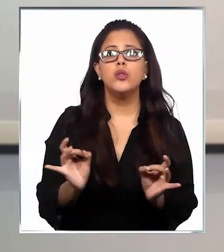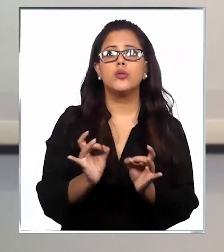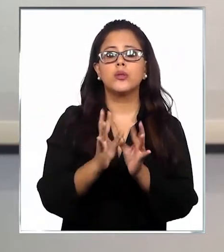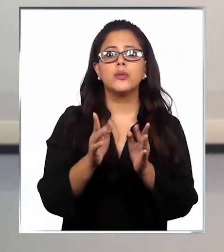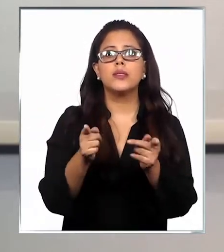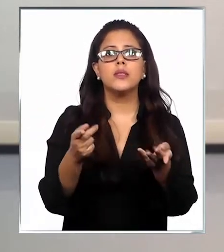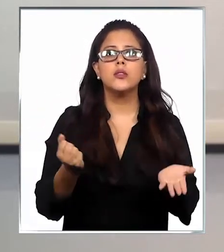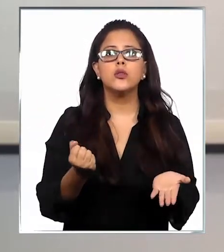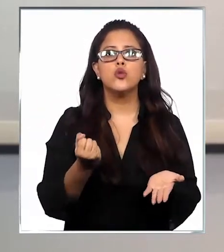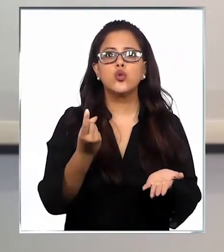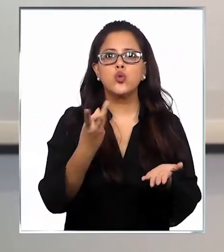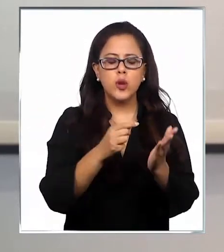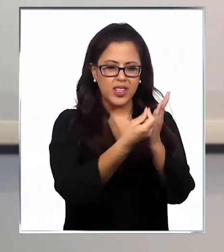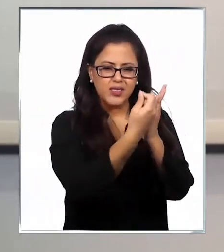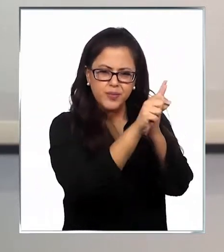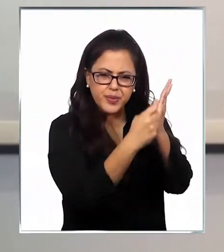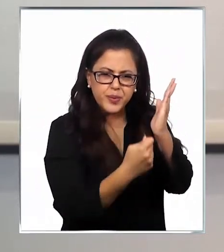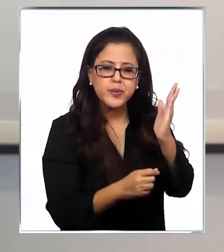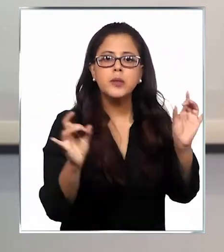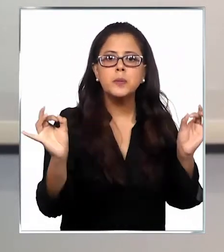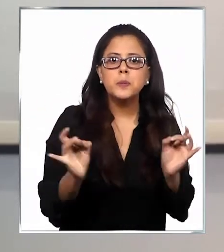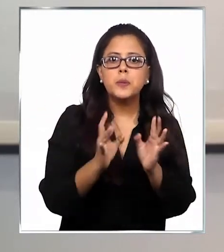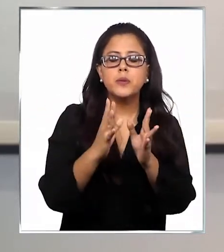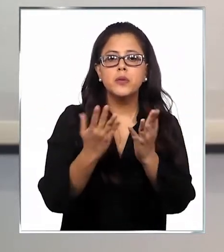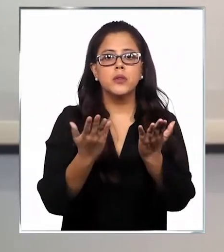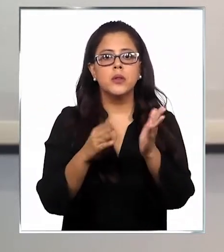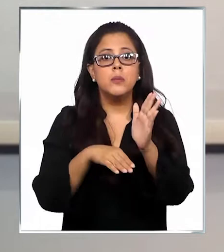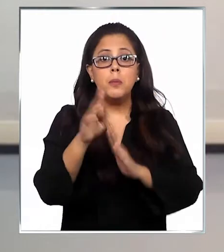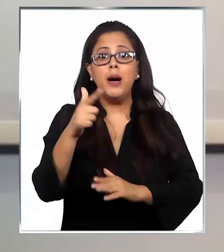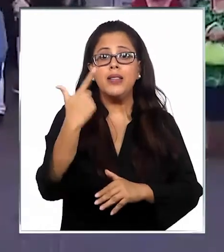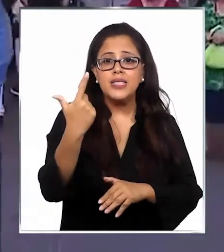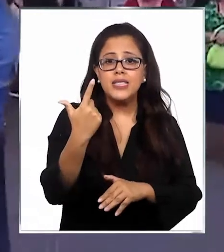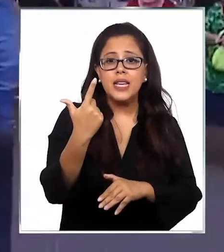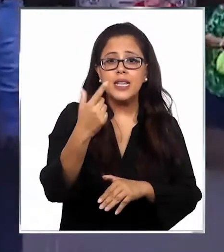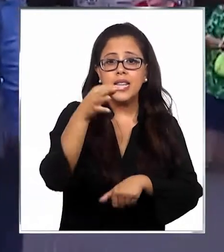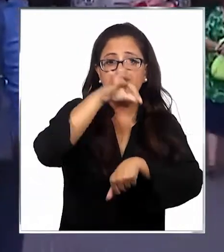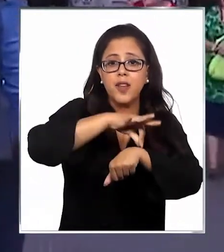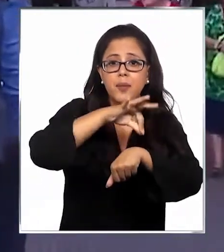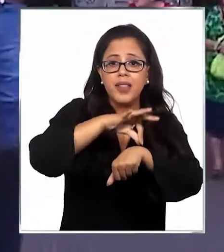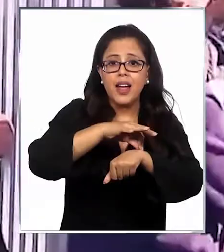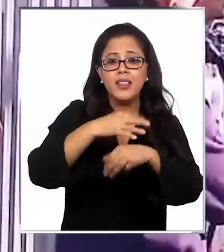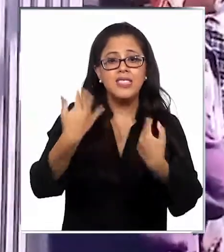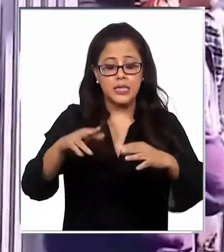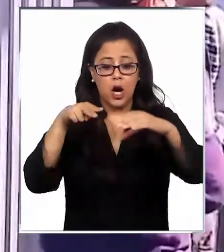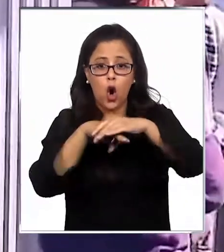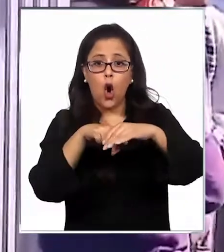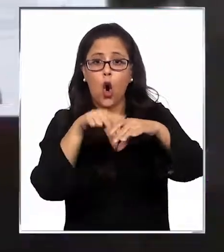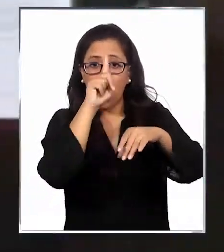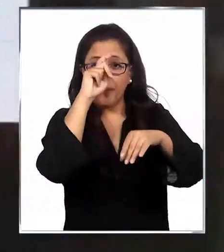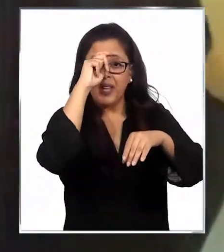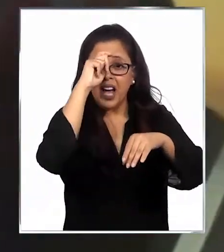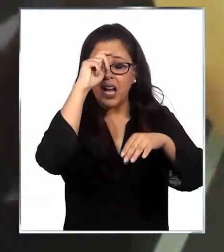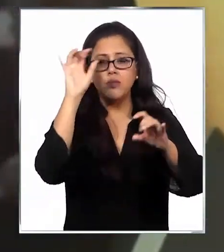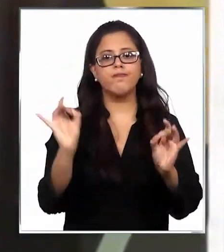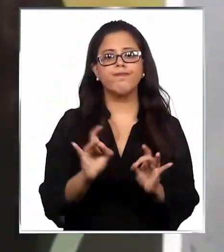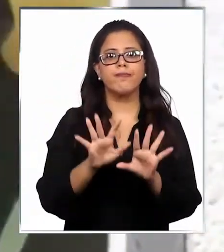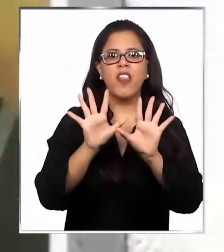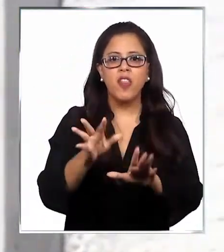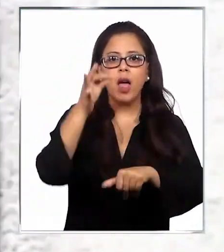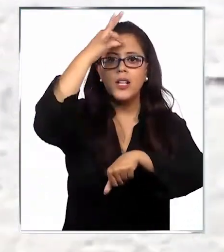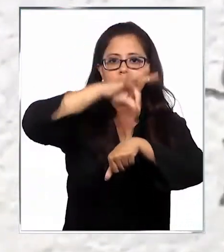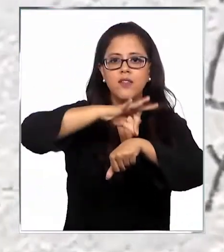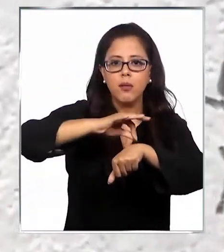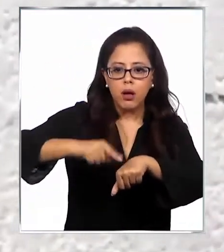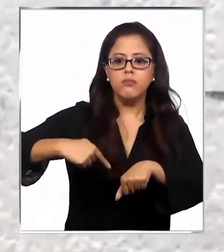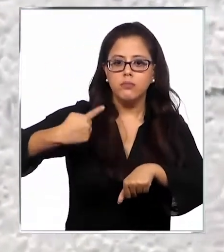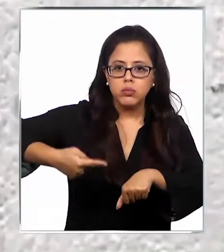número de diagnósticos que tenga se acerque más bien a 7, y si queda hospitalizada ese número va a ser más probablemente 10. Entonces claramente